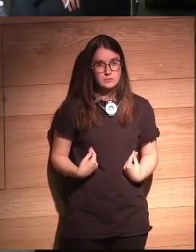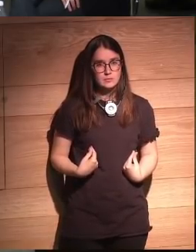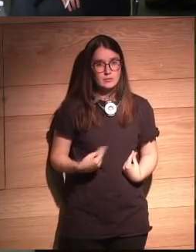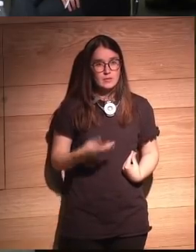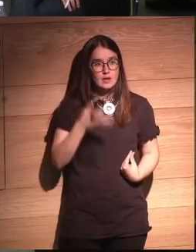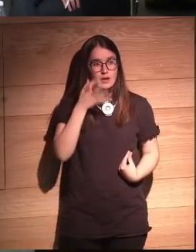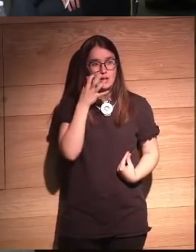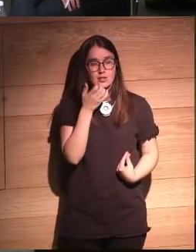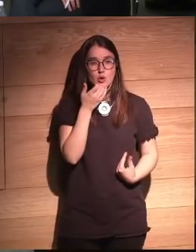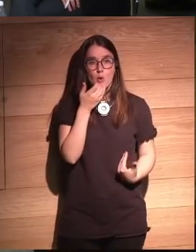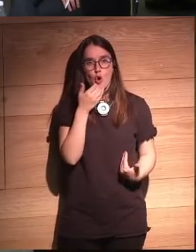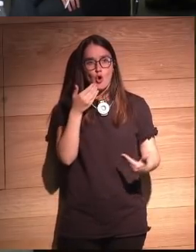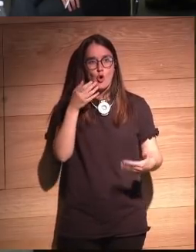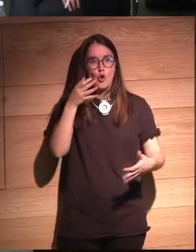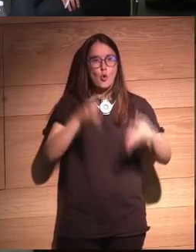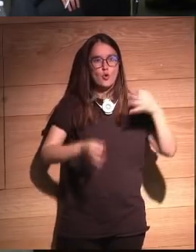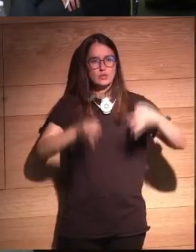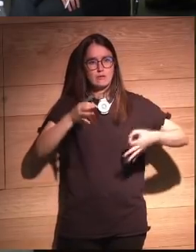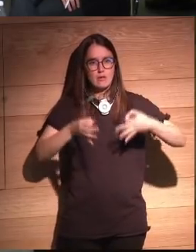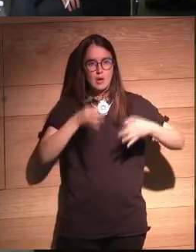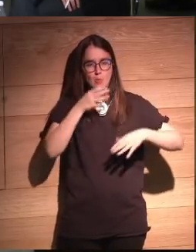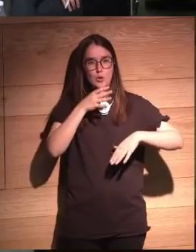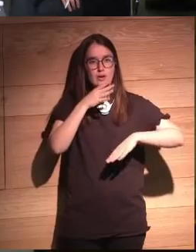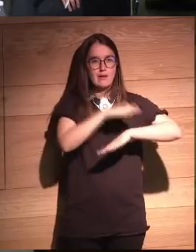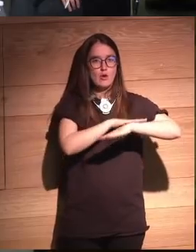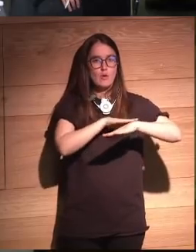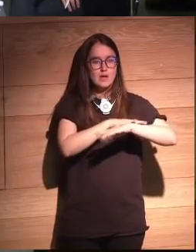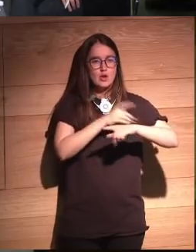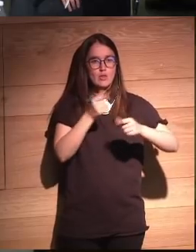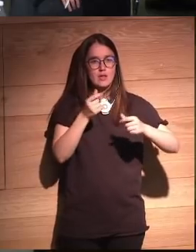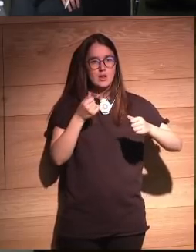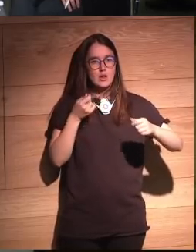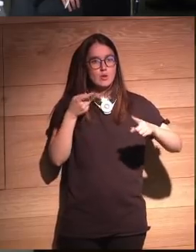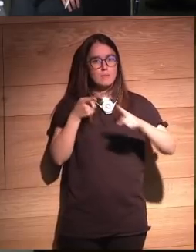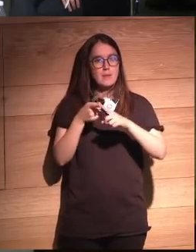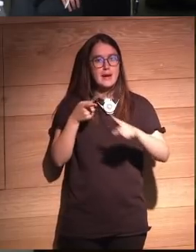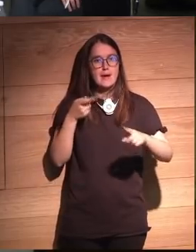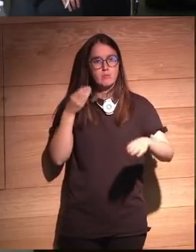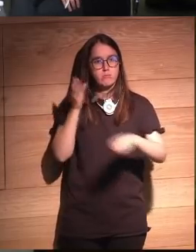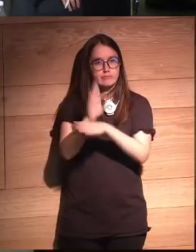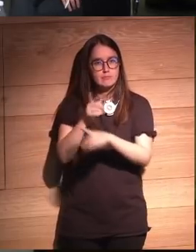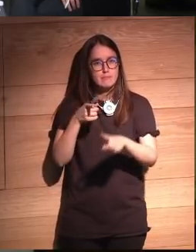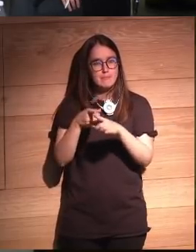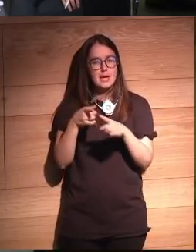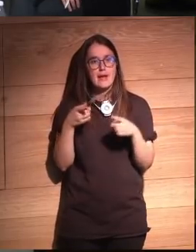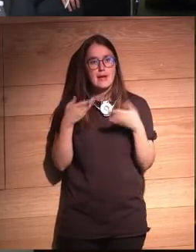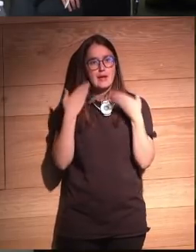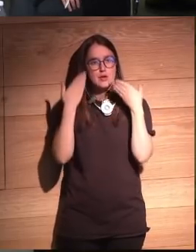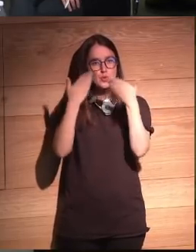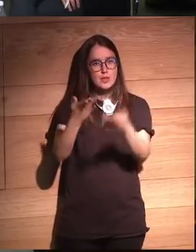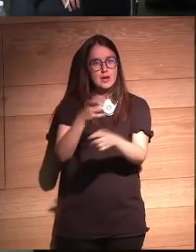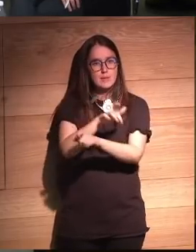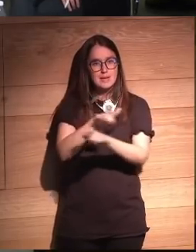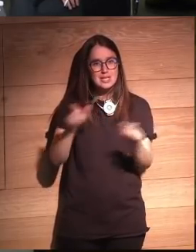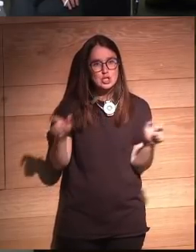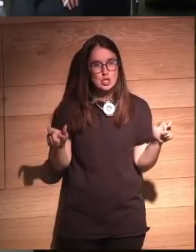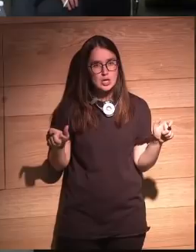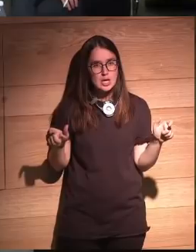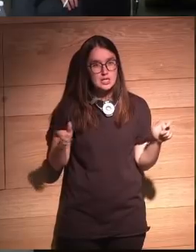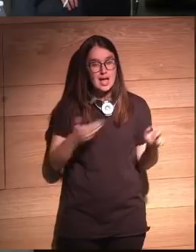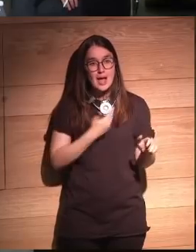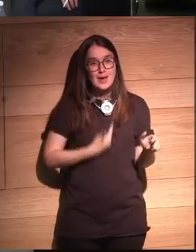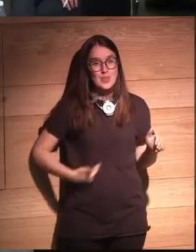realmente es algo de justicia. ¿Por qué el gobierno está gastando tanto dinero para ayudar a gente, a